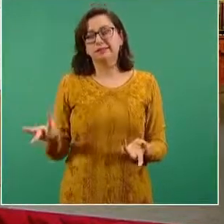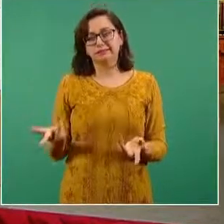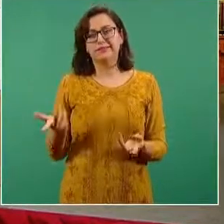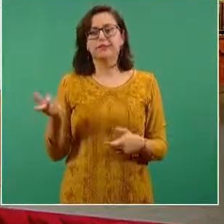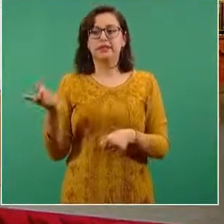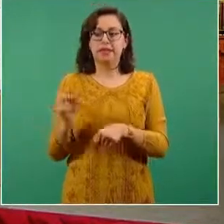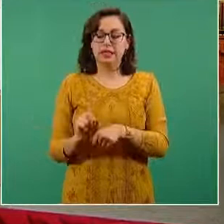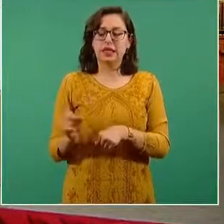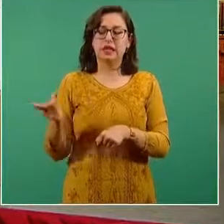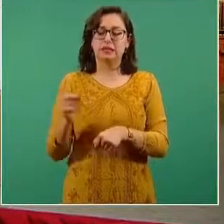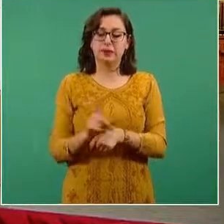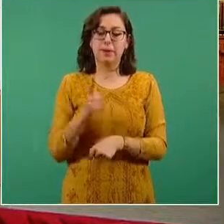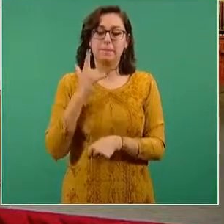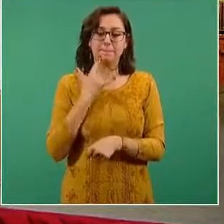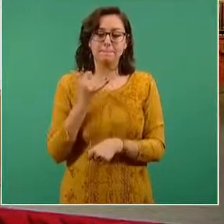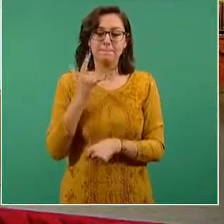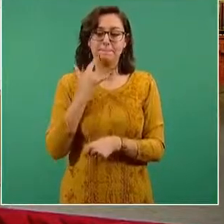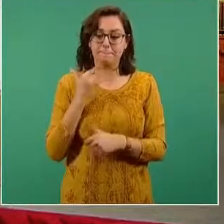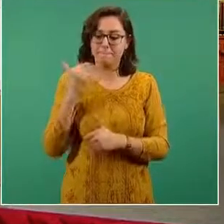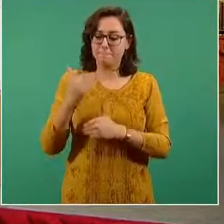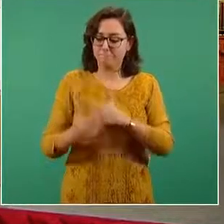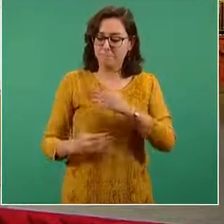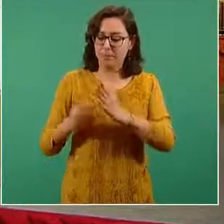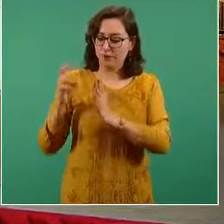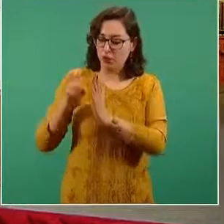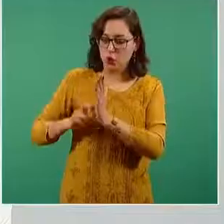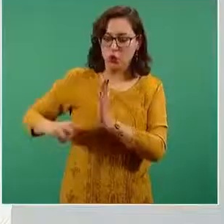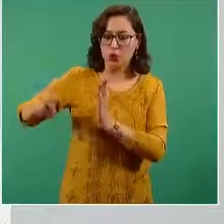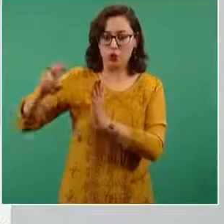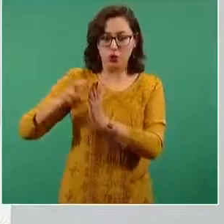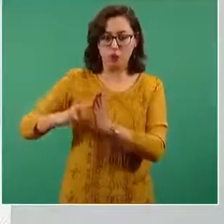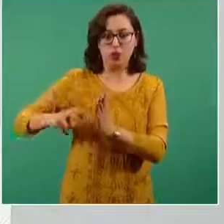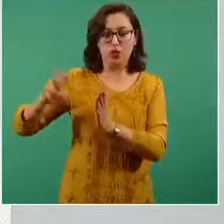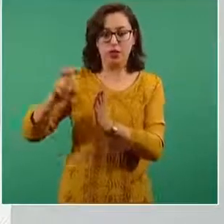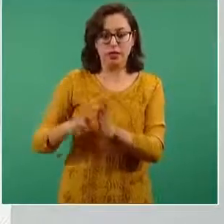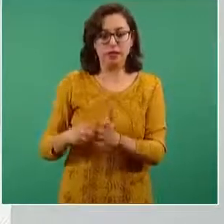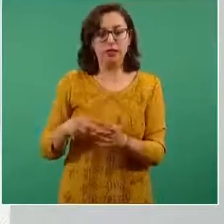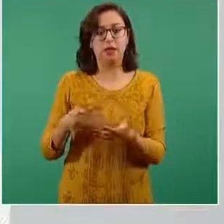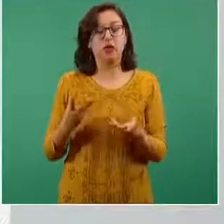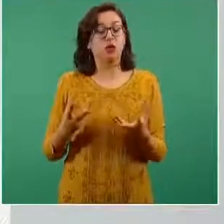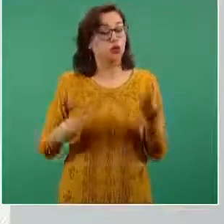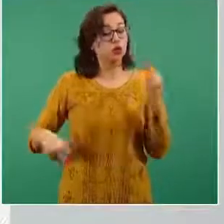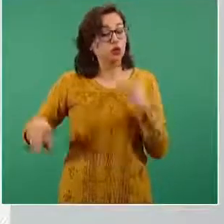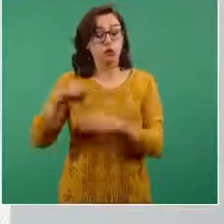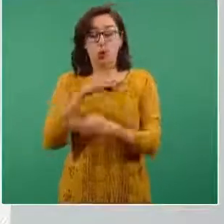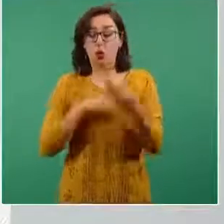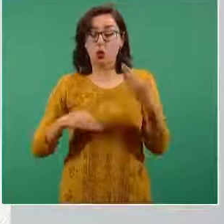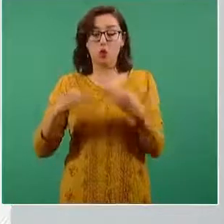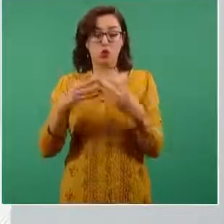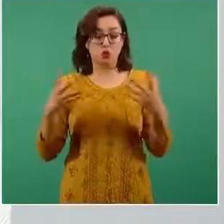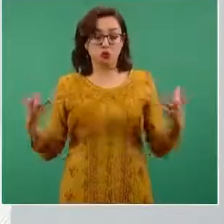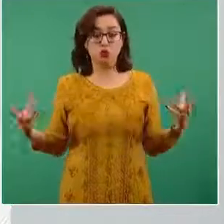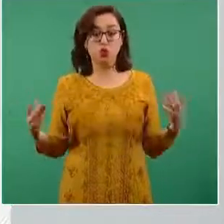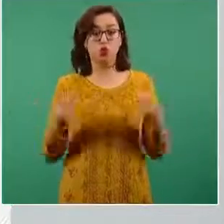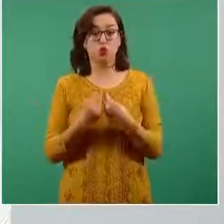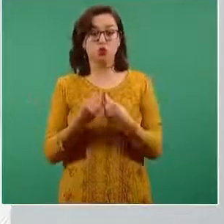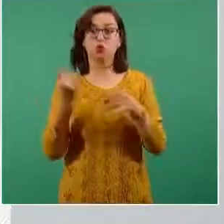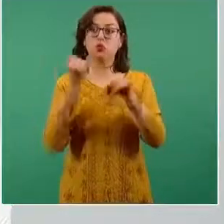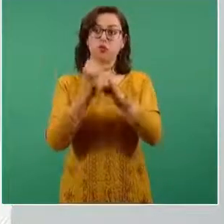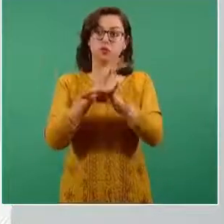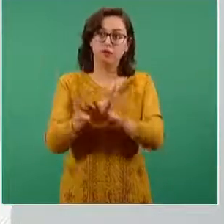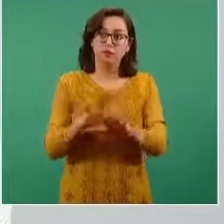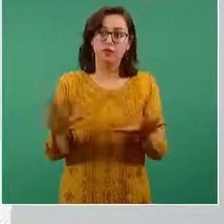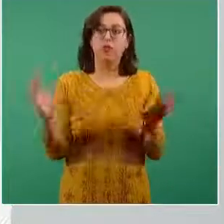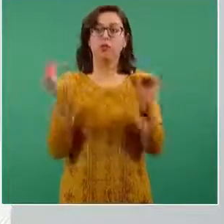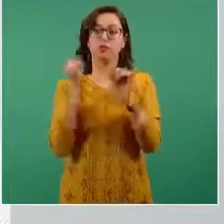día poder avanzar. Podemos entre todos tenernos que sumar para que cada vez más gente